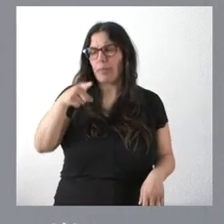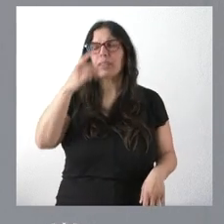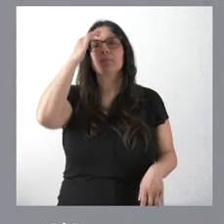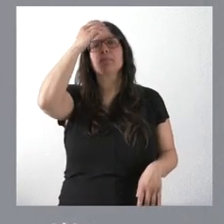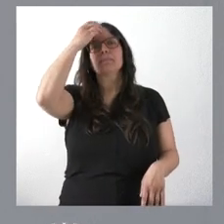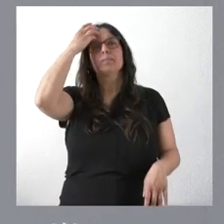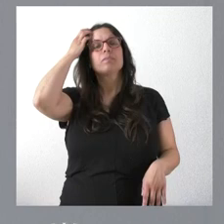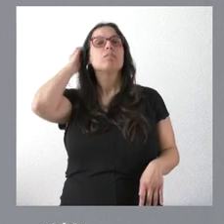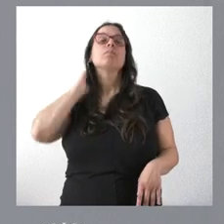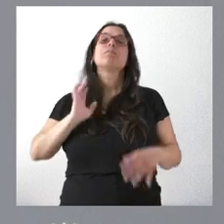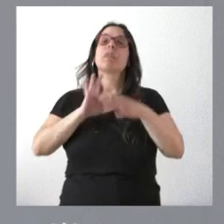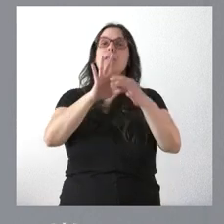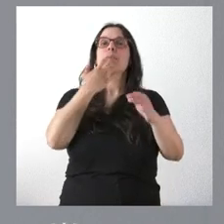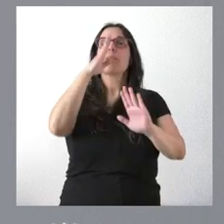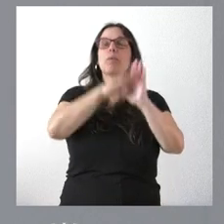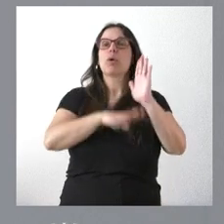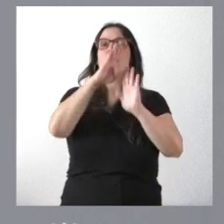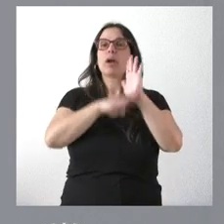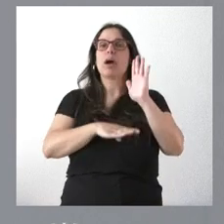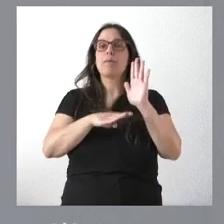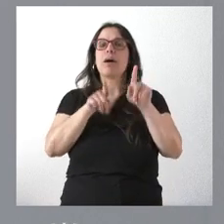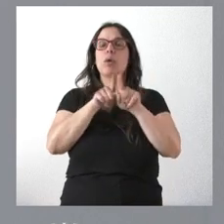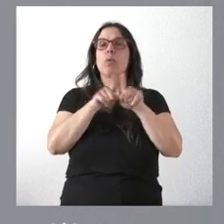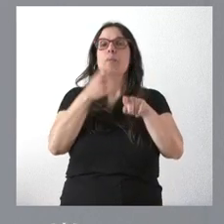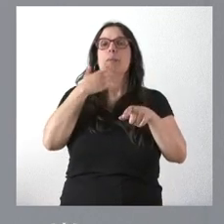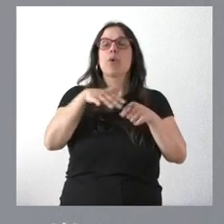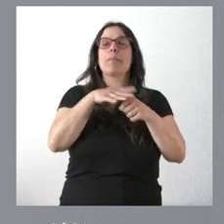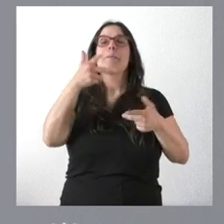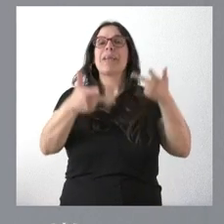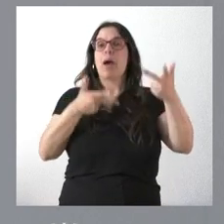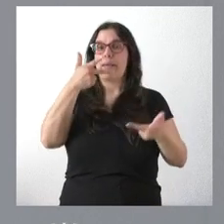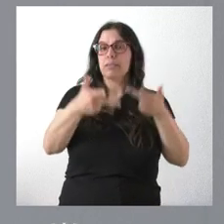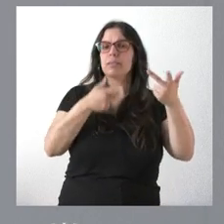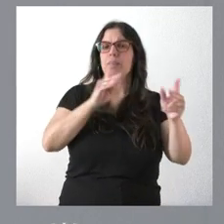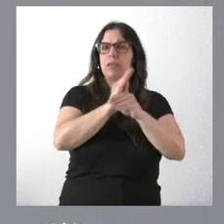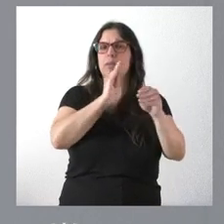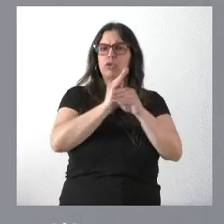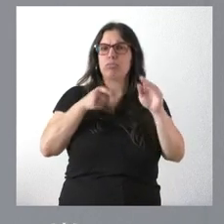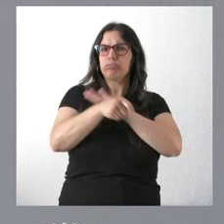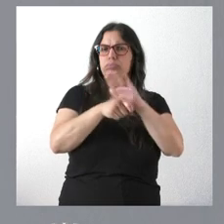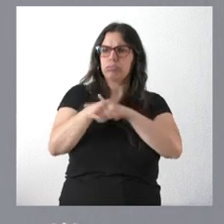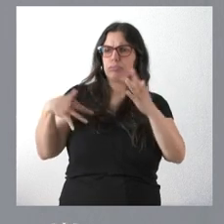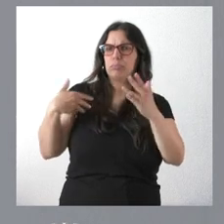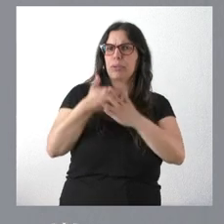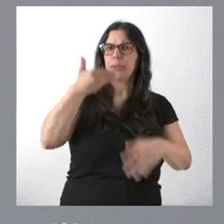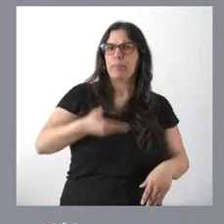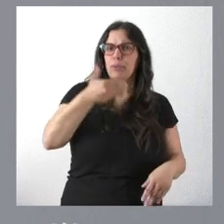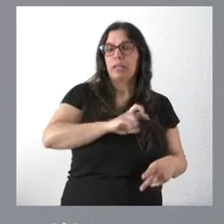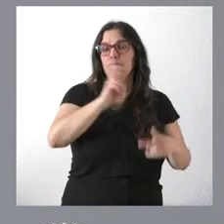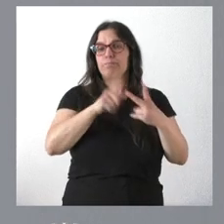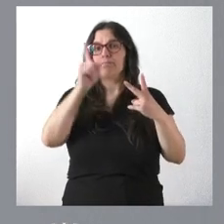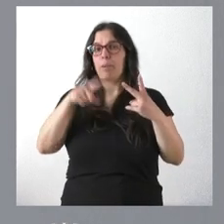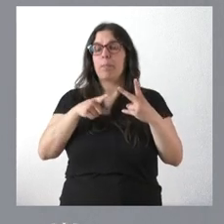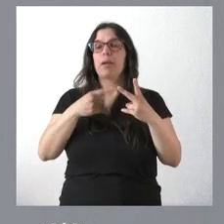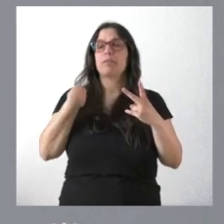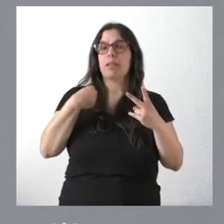tiene que ver con el programa vinculado a Benevente, que ha dado lugar a importantes inversiones, como el que estamos ya desarrollando en